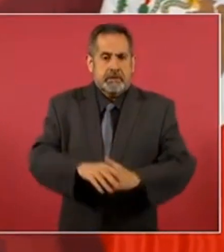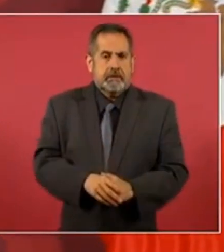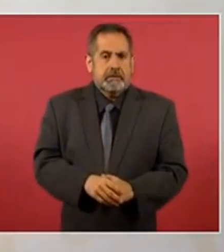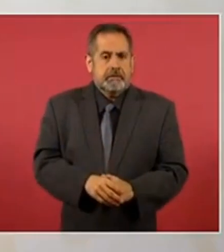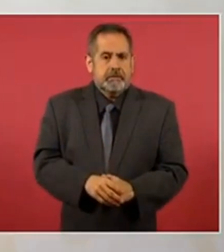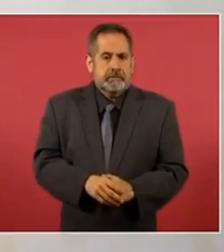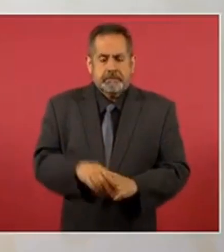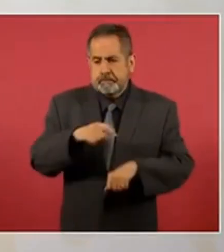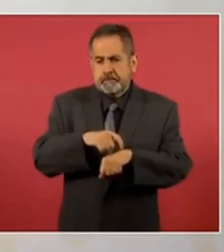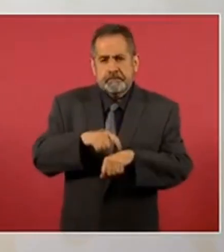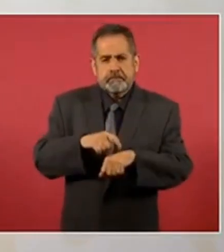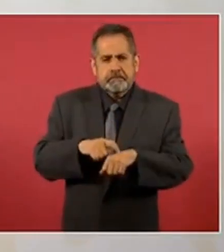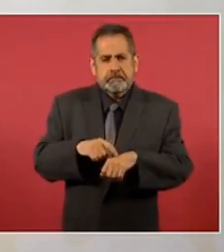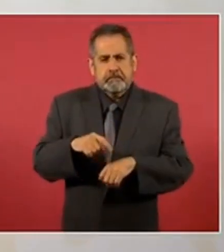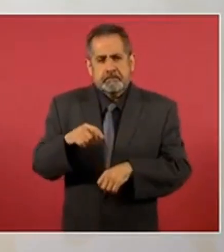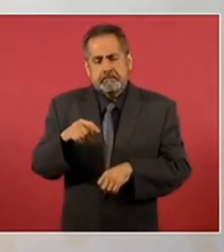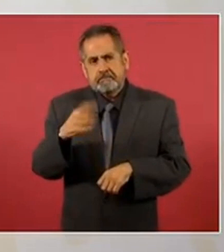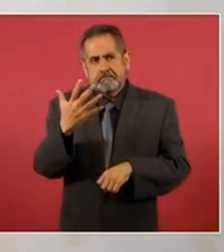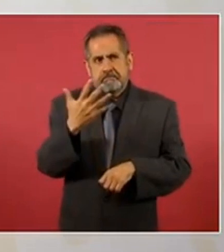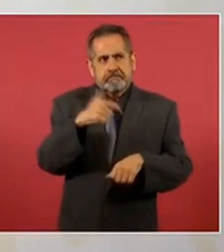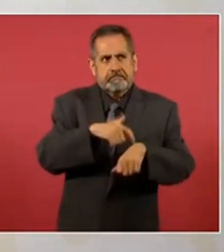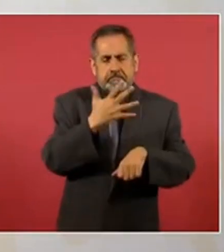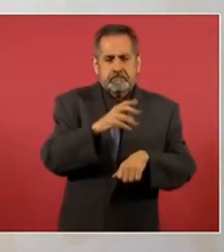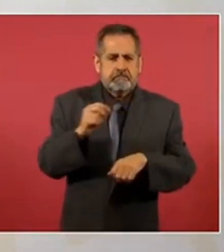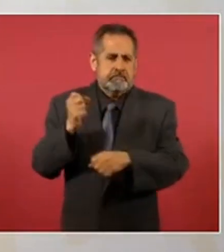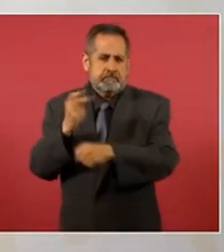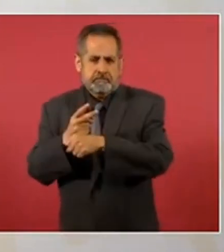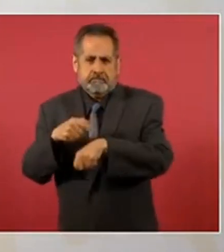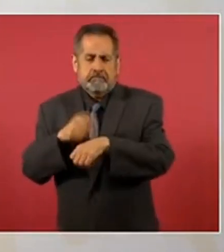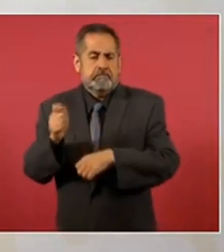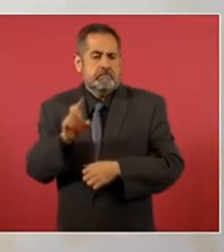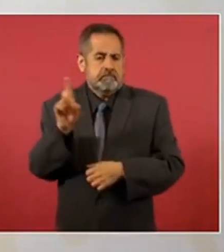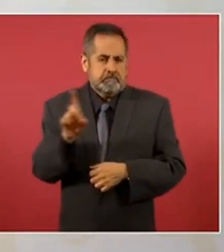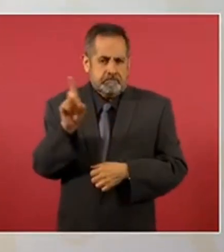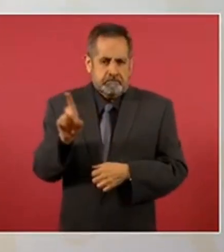Ya no a las 5, tiene que ser temprano, porque es domingo.